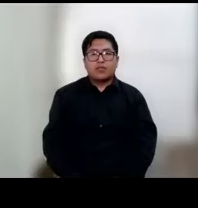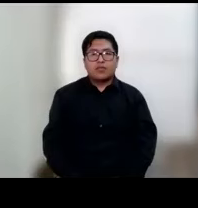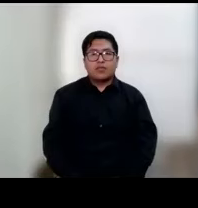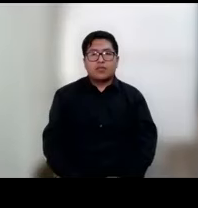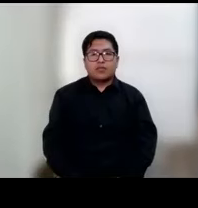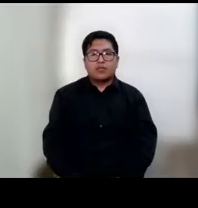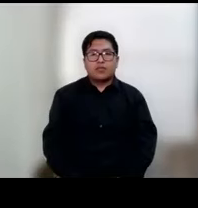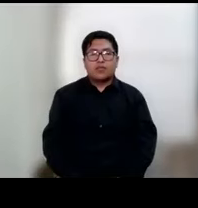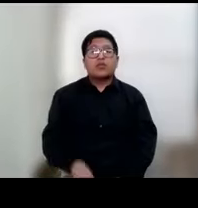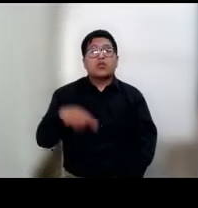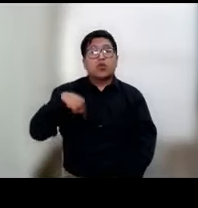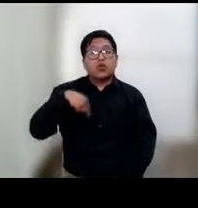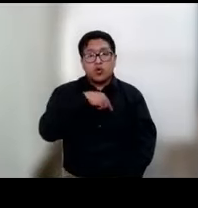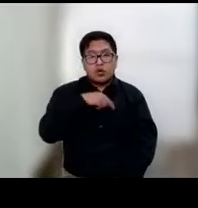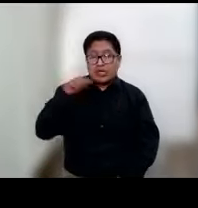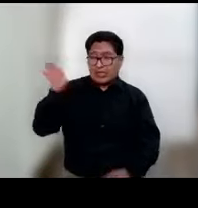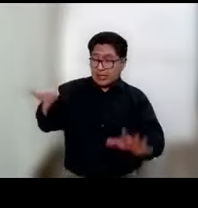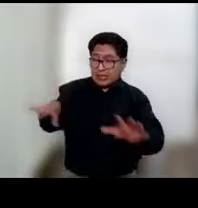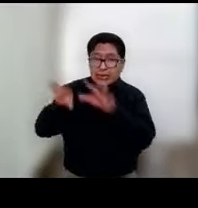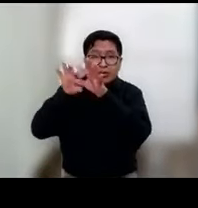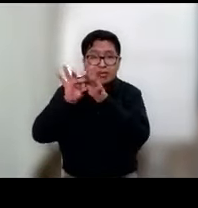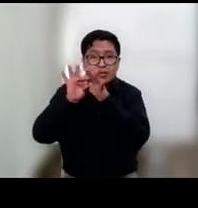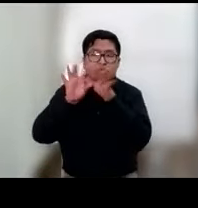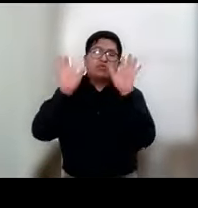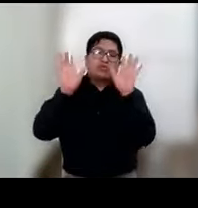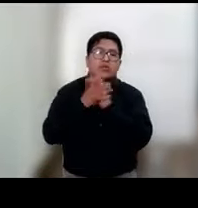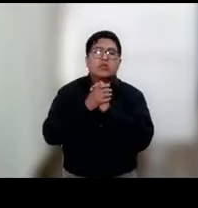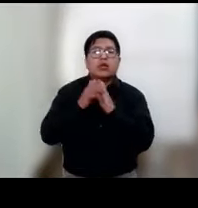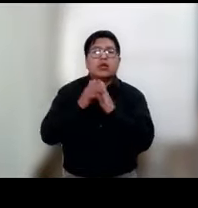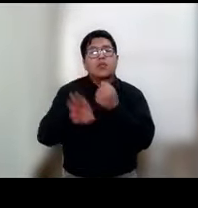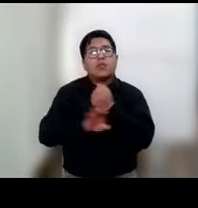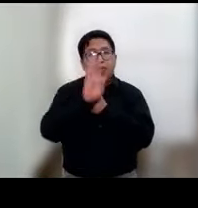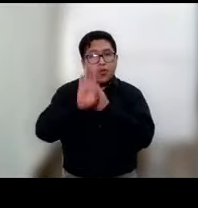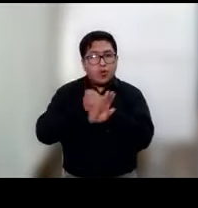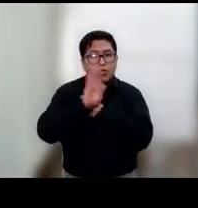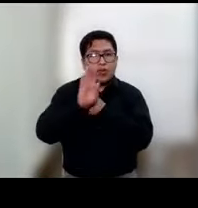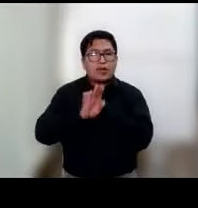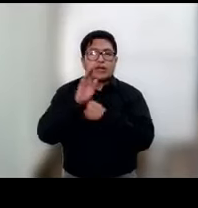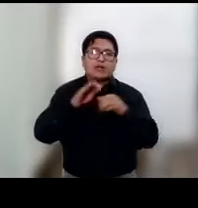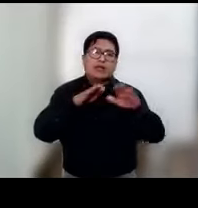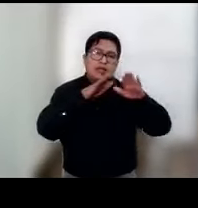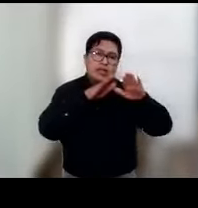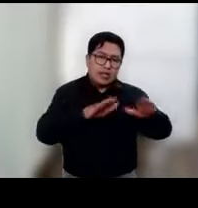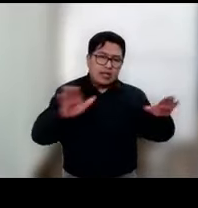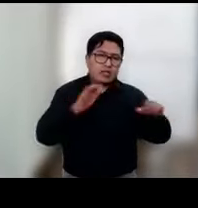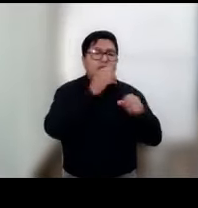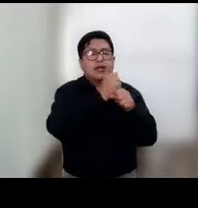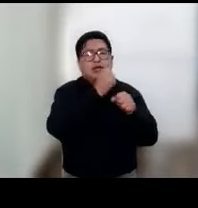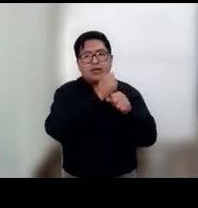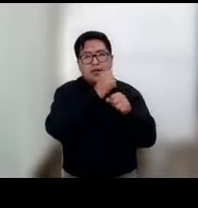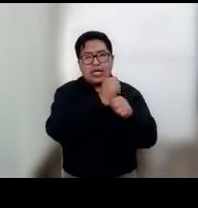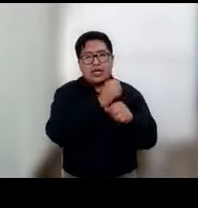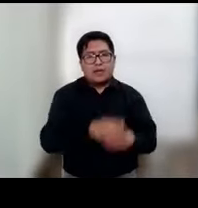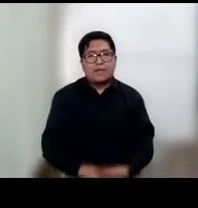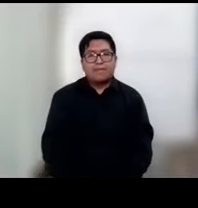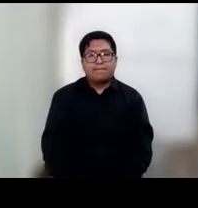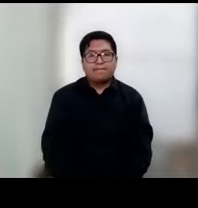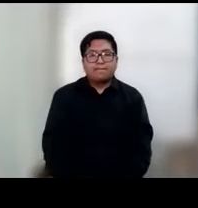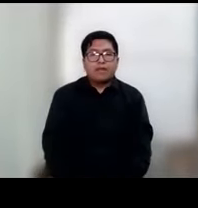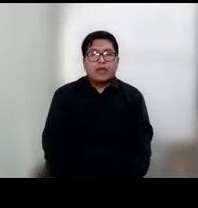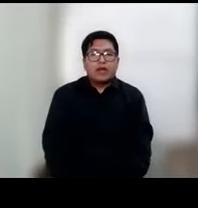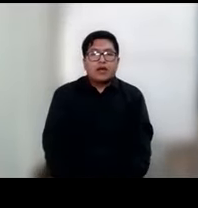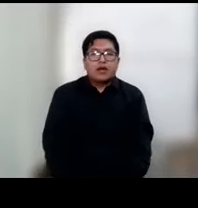retomado no centrar la protección de niñas niños en el trabajo qué hace